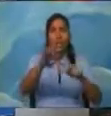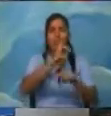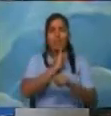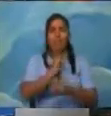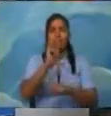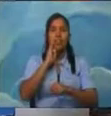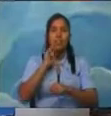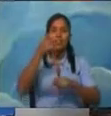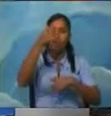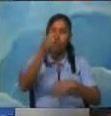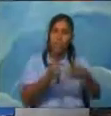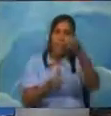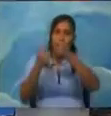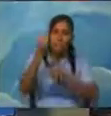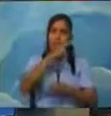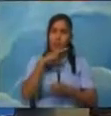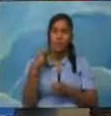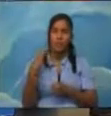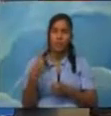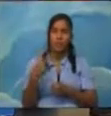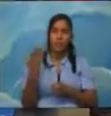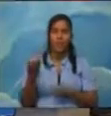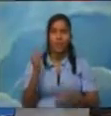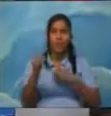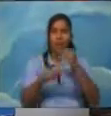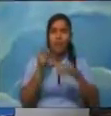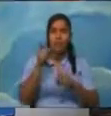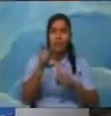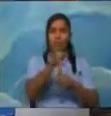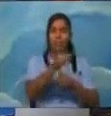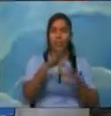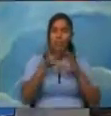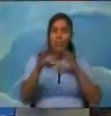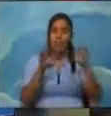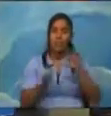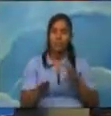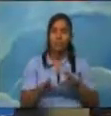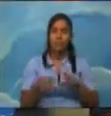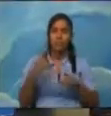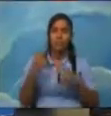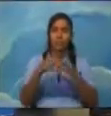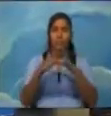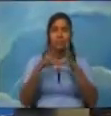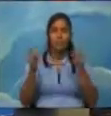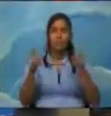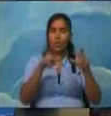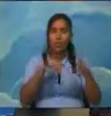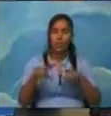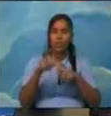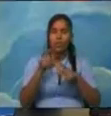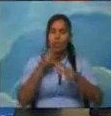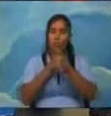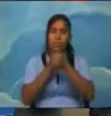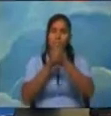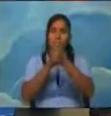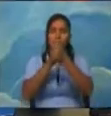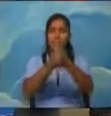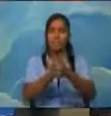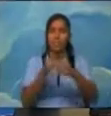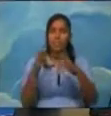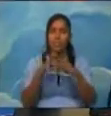fluye leche y miel? ¿Qué hacen ustedes en las naciones? En todas partes los persiguen,